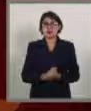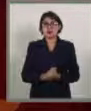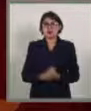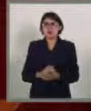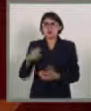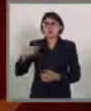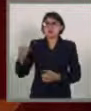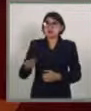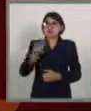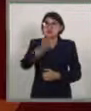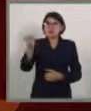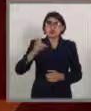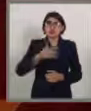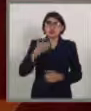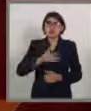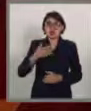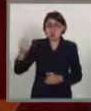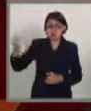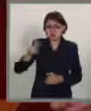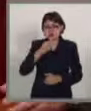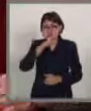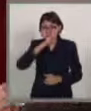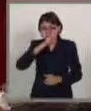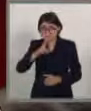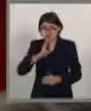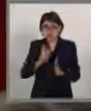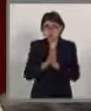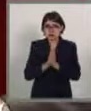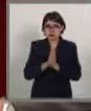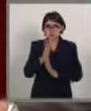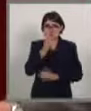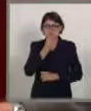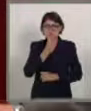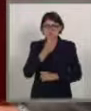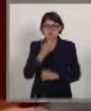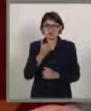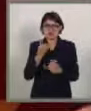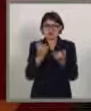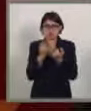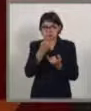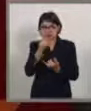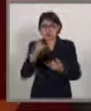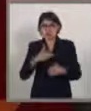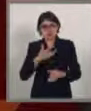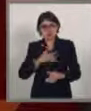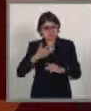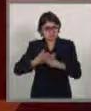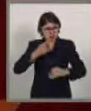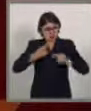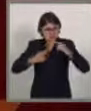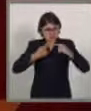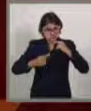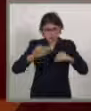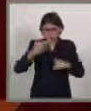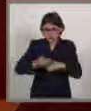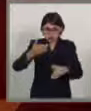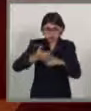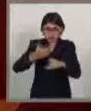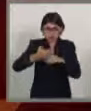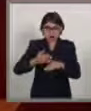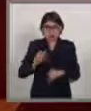votación económica es el anterior asunto se considera de urgente resolución y se pone a discusión de inmediato quienes estén por la afirmativa